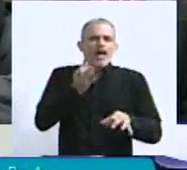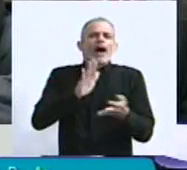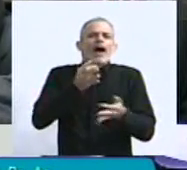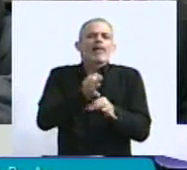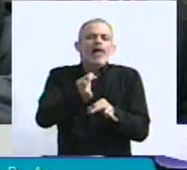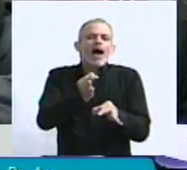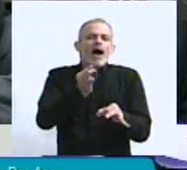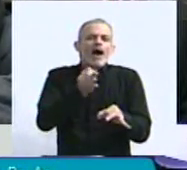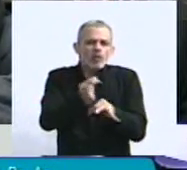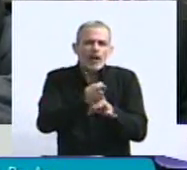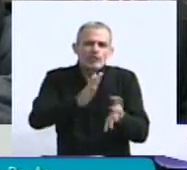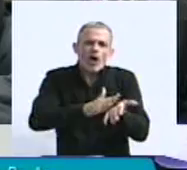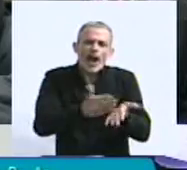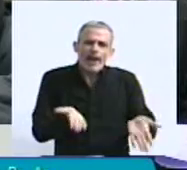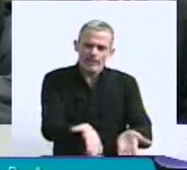educación,